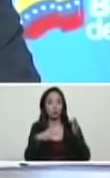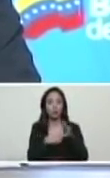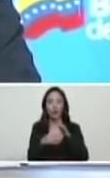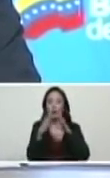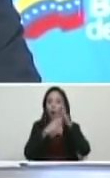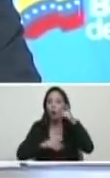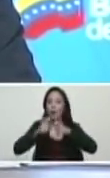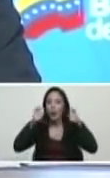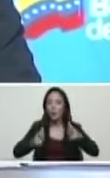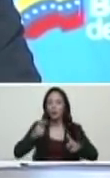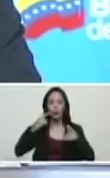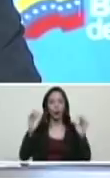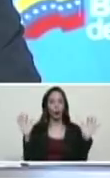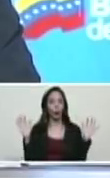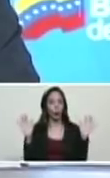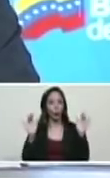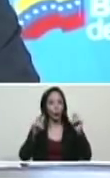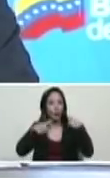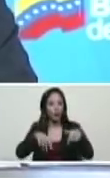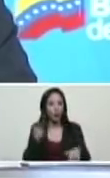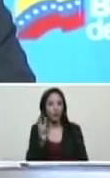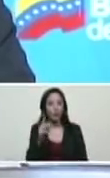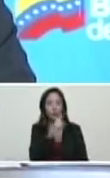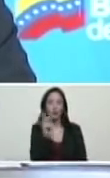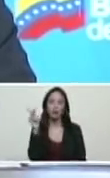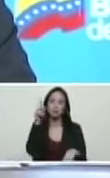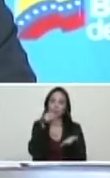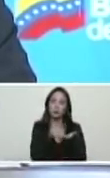viene a Venezuela regresa a su país